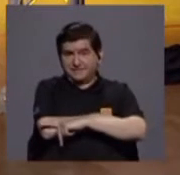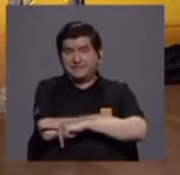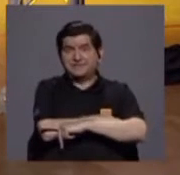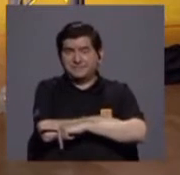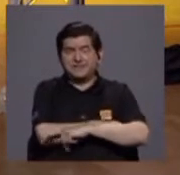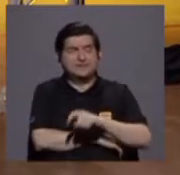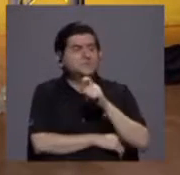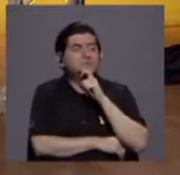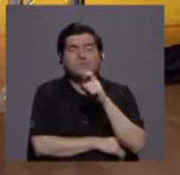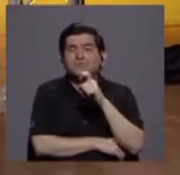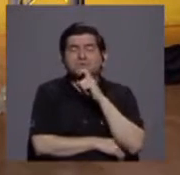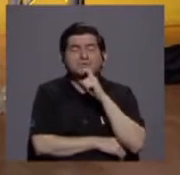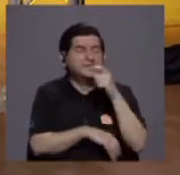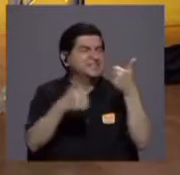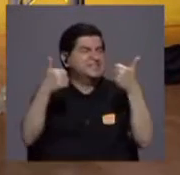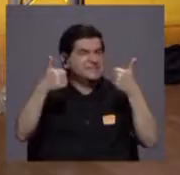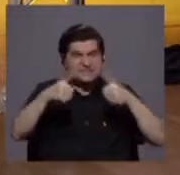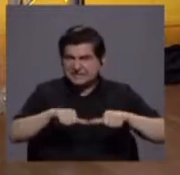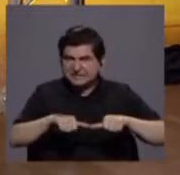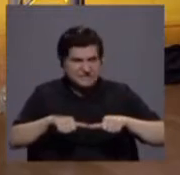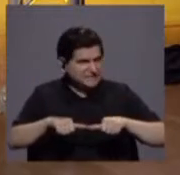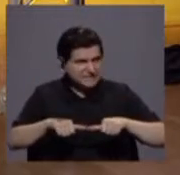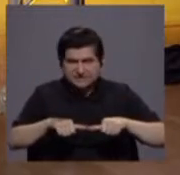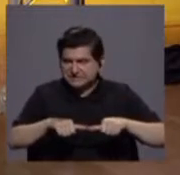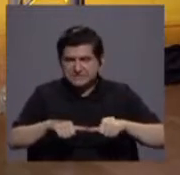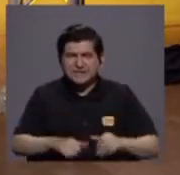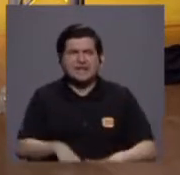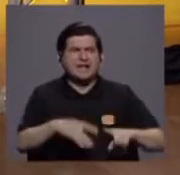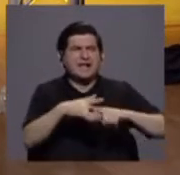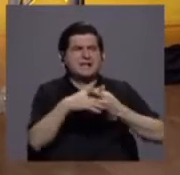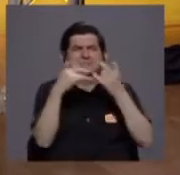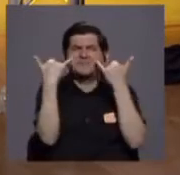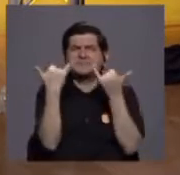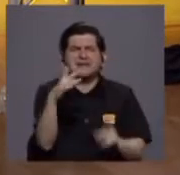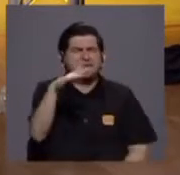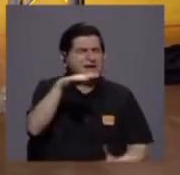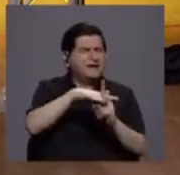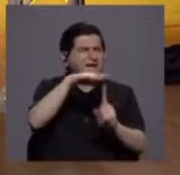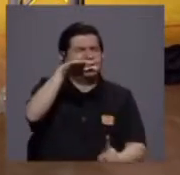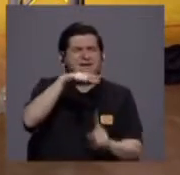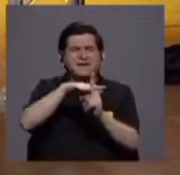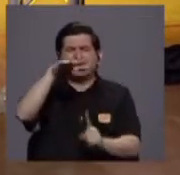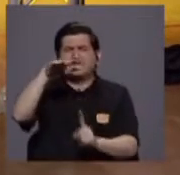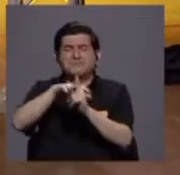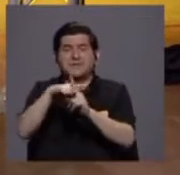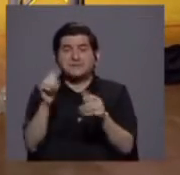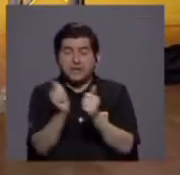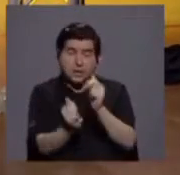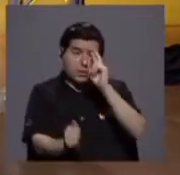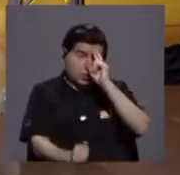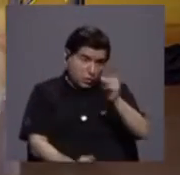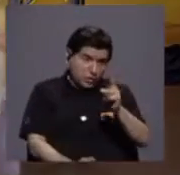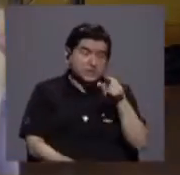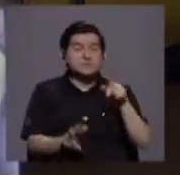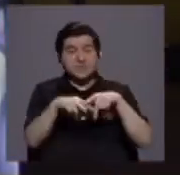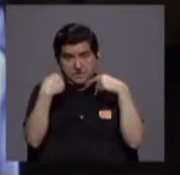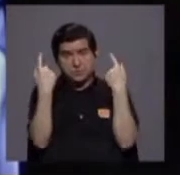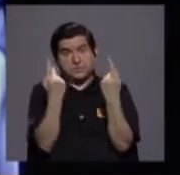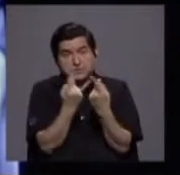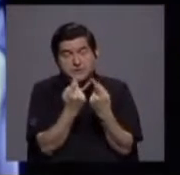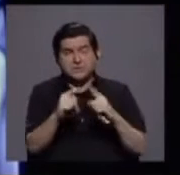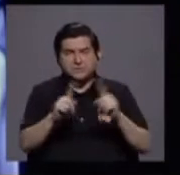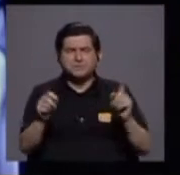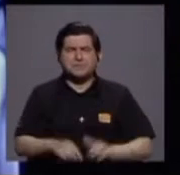donde es muy difícil ponerse de acuerdo, donde empezaron ya a aparecer un montón con todo respeto para esos partidos,